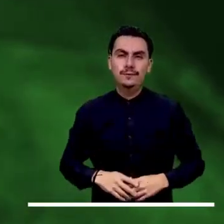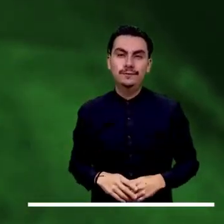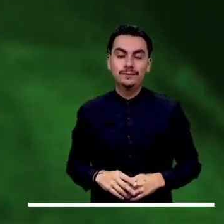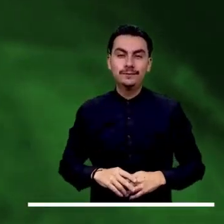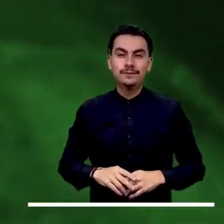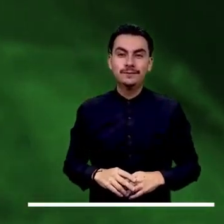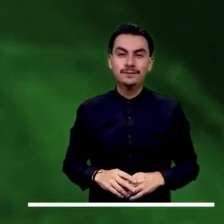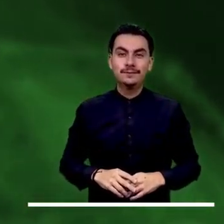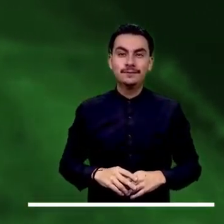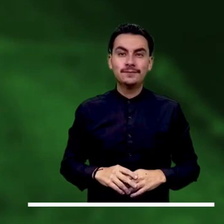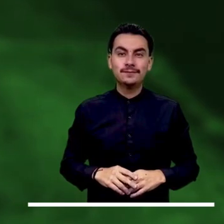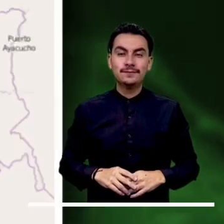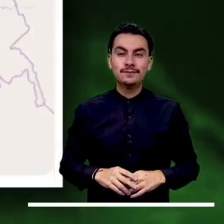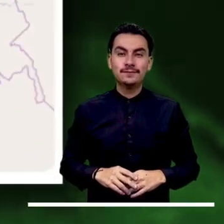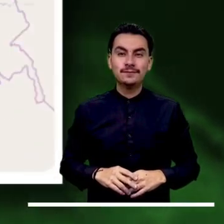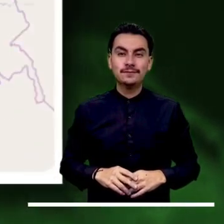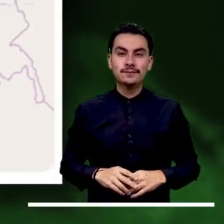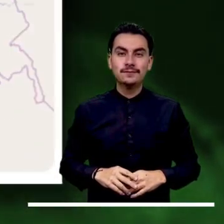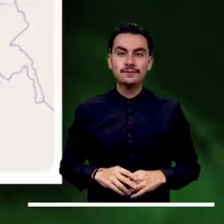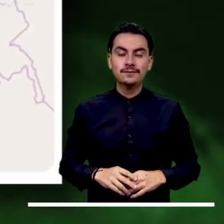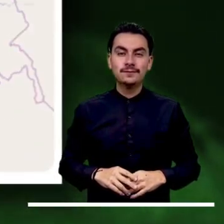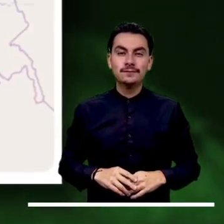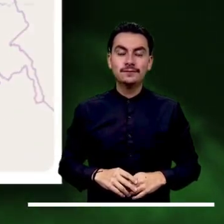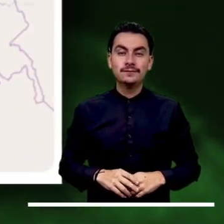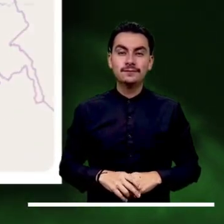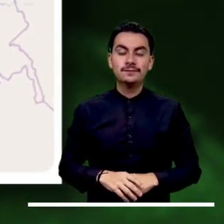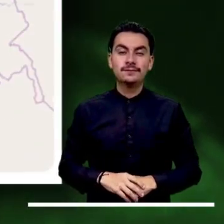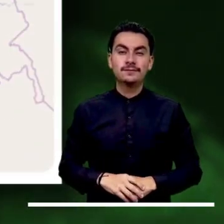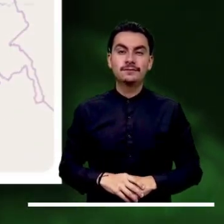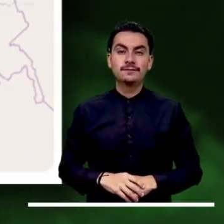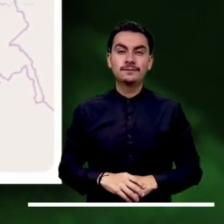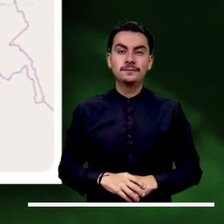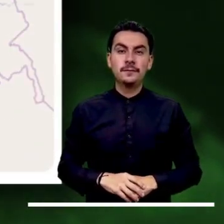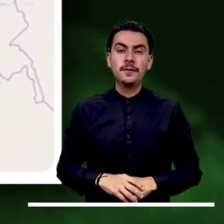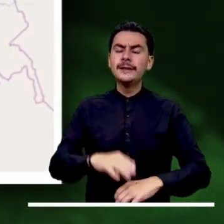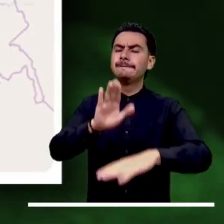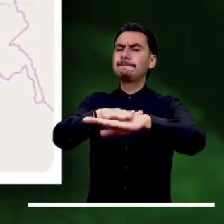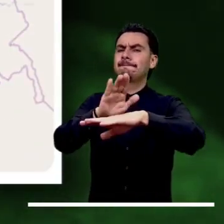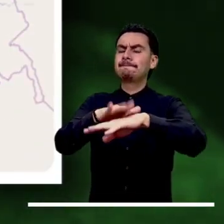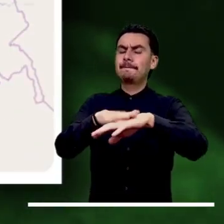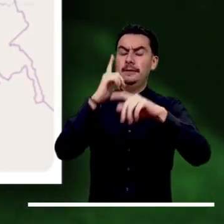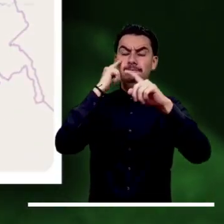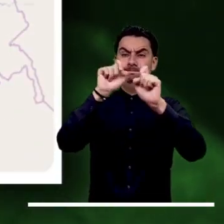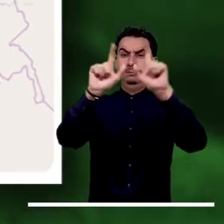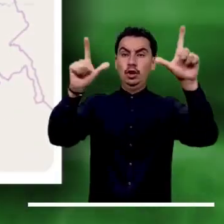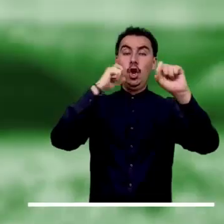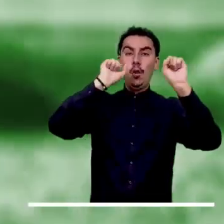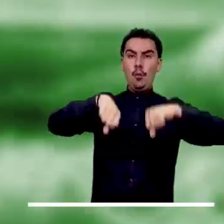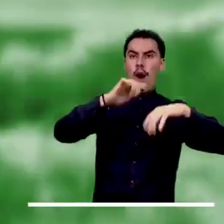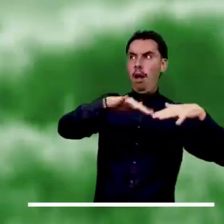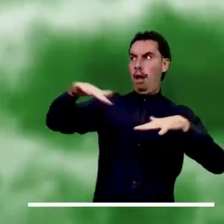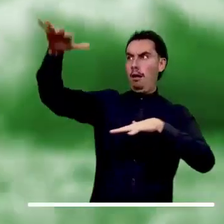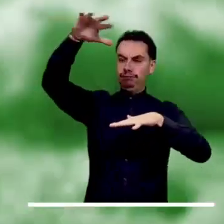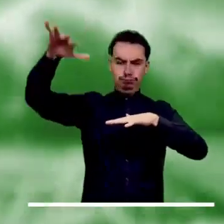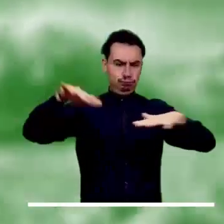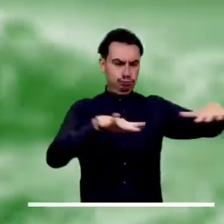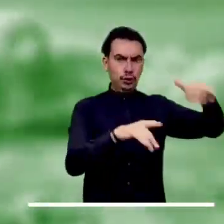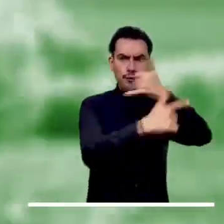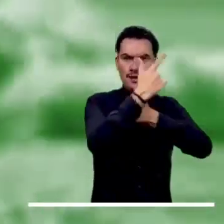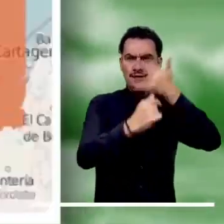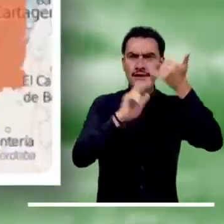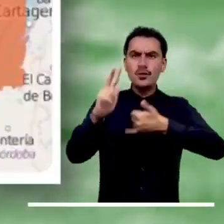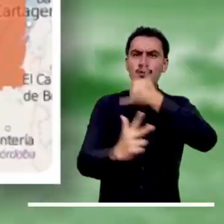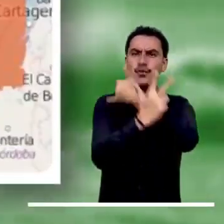Alerta roja por alta probabilidad de deslizamientos en el Pacífico y los Andes. Alerta naranja por